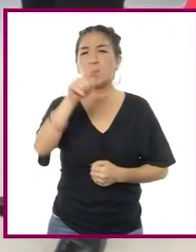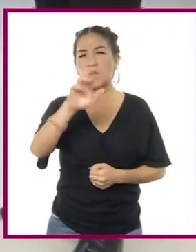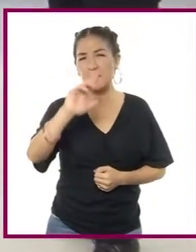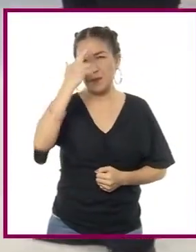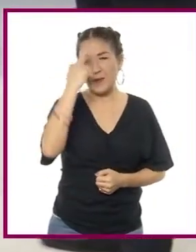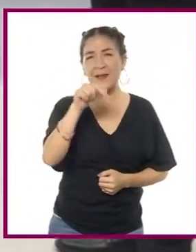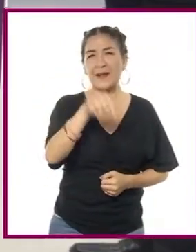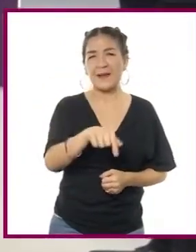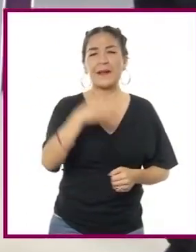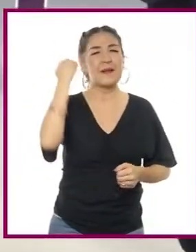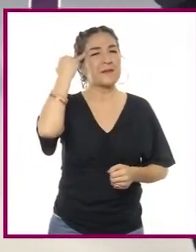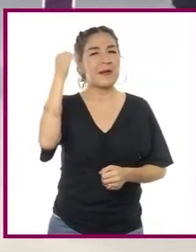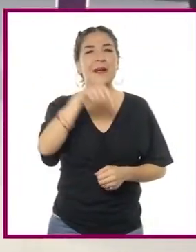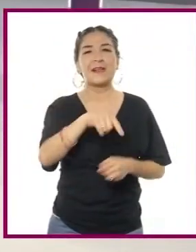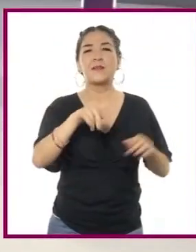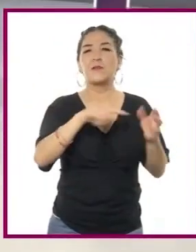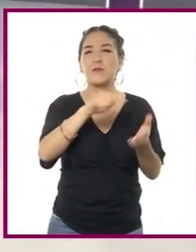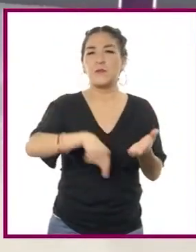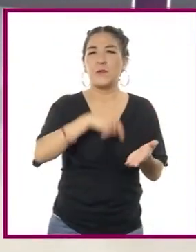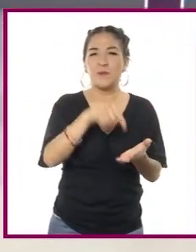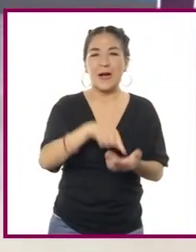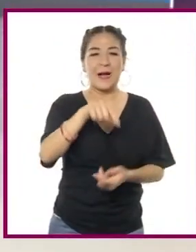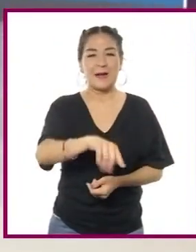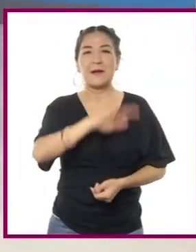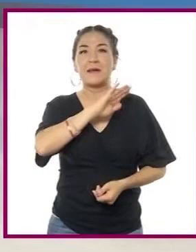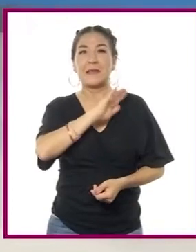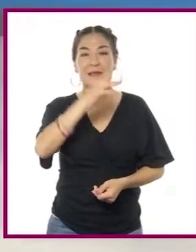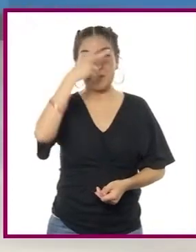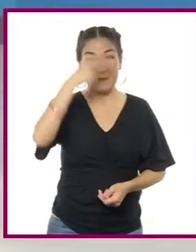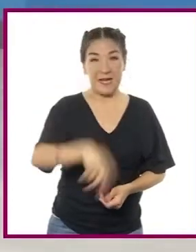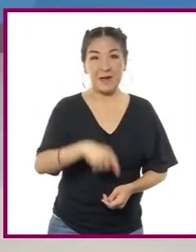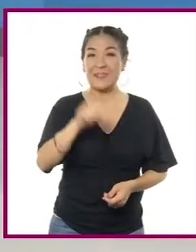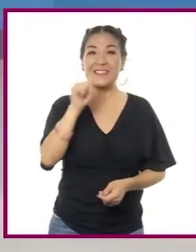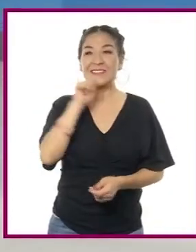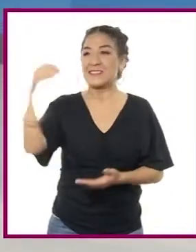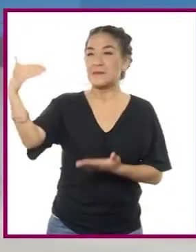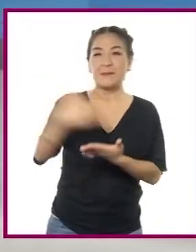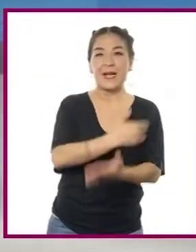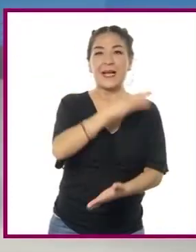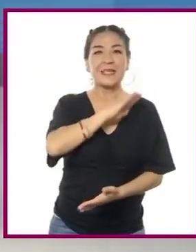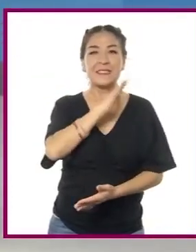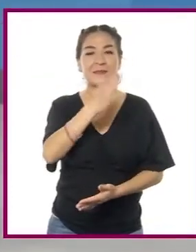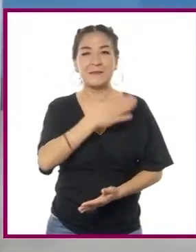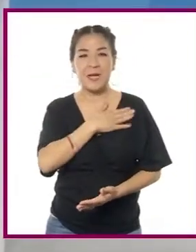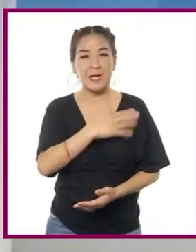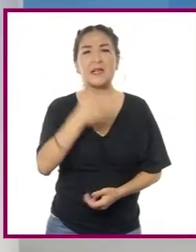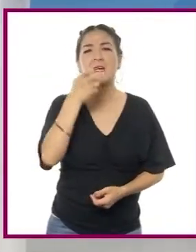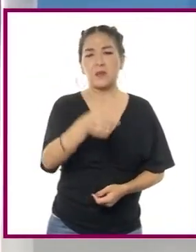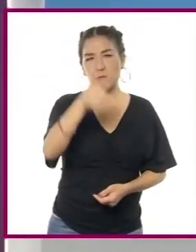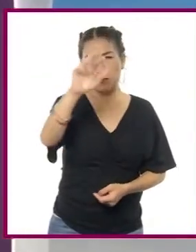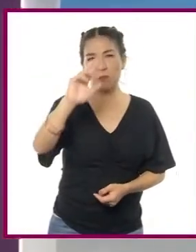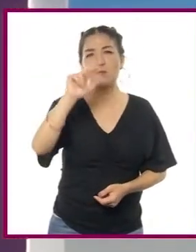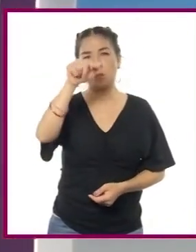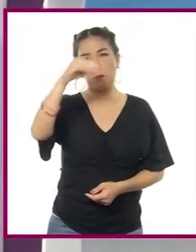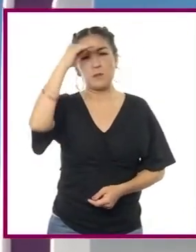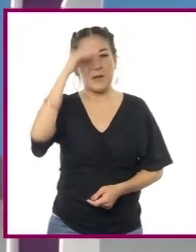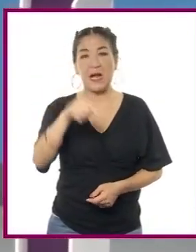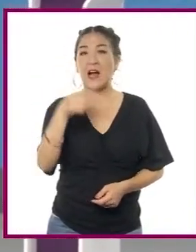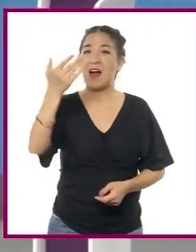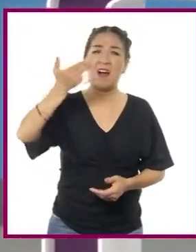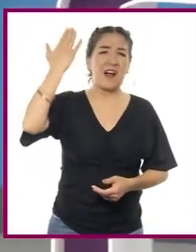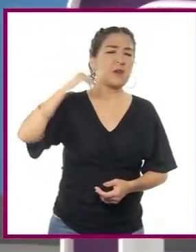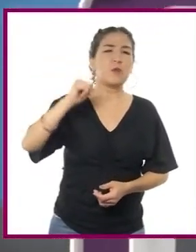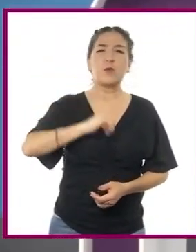México antes de la llegada de los españoles. Piensen que en América no había especies animales como caballos,